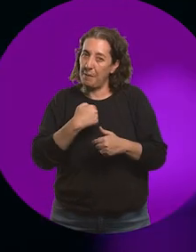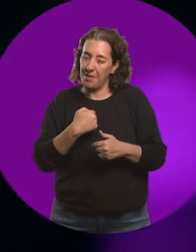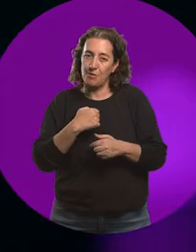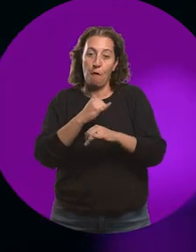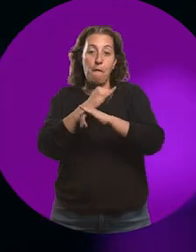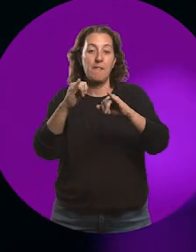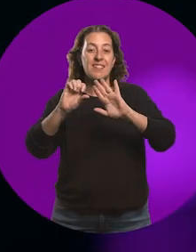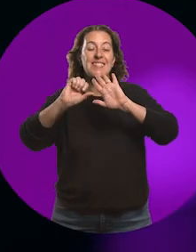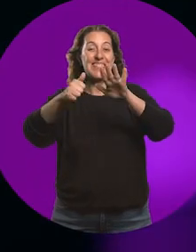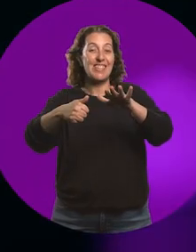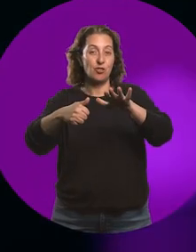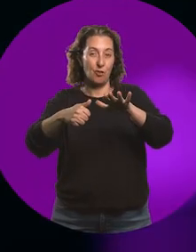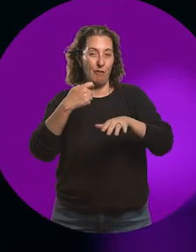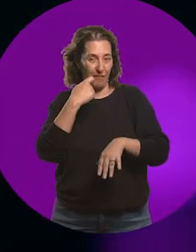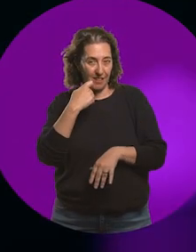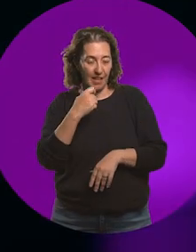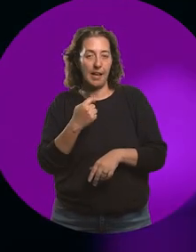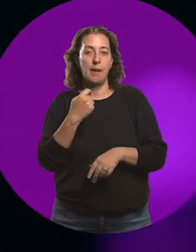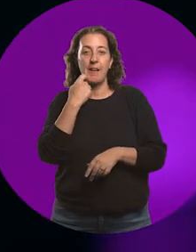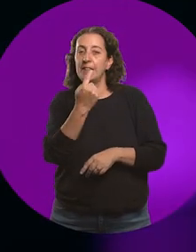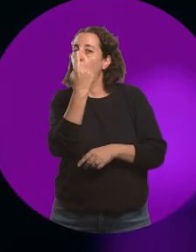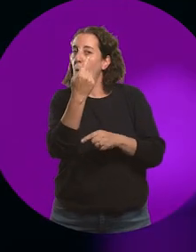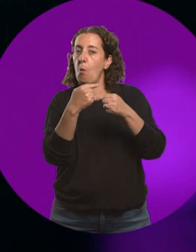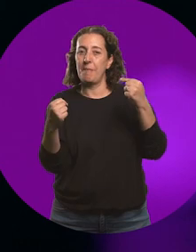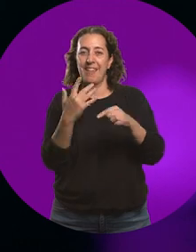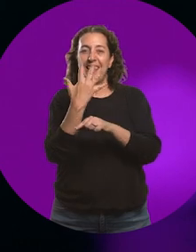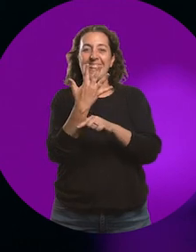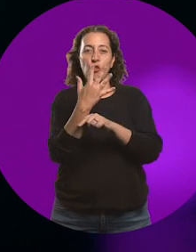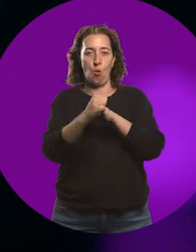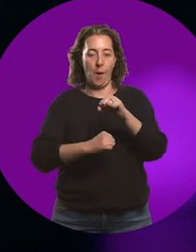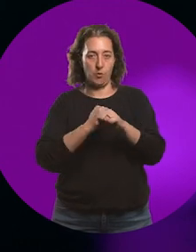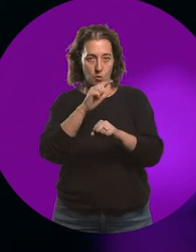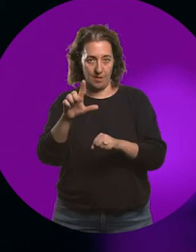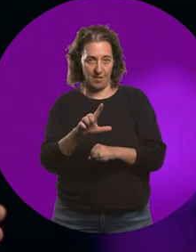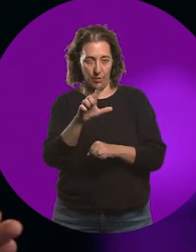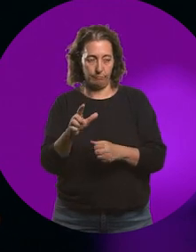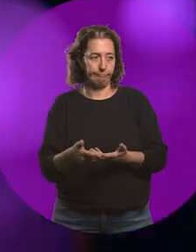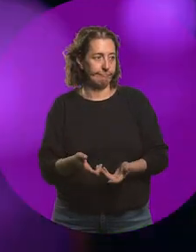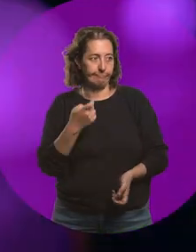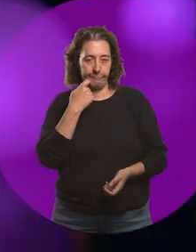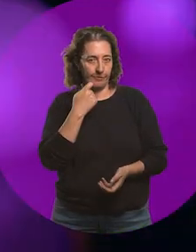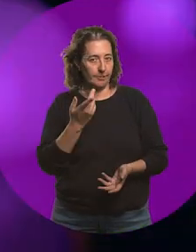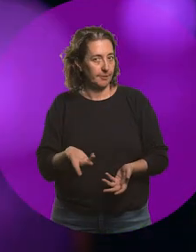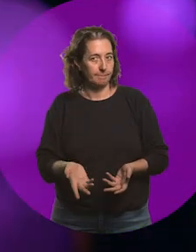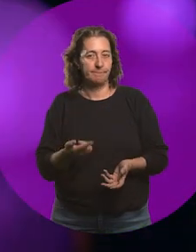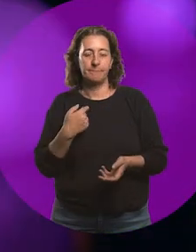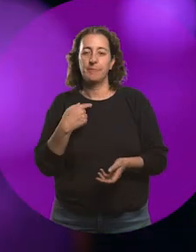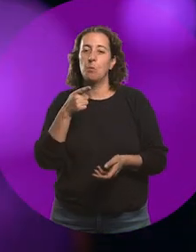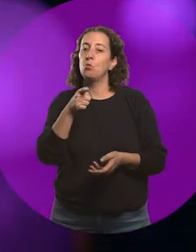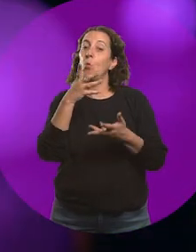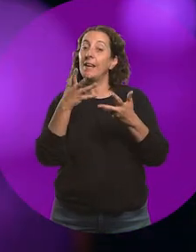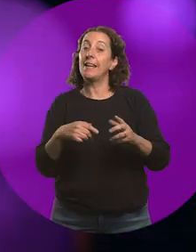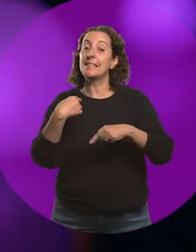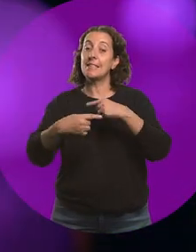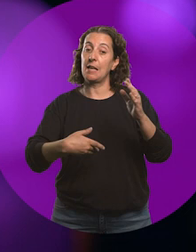sexto de liceo y una materia de quinto. Y es como un debe. No sé si fue porque en mi casa siempre me dijeron, bueno, ¿querés seguir bailando?